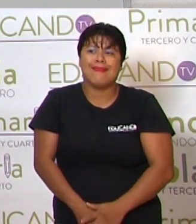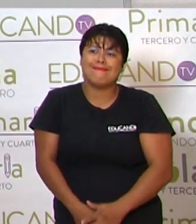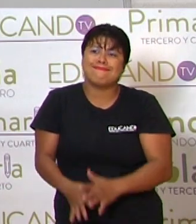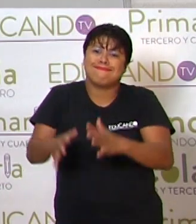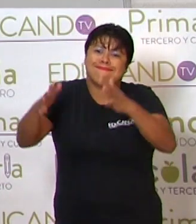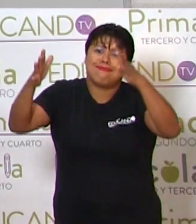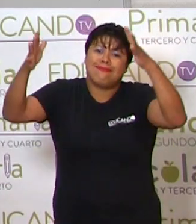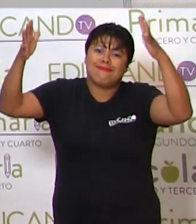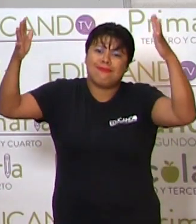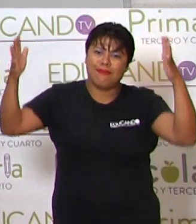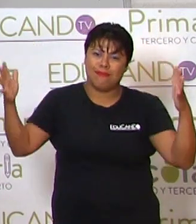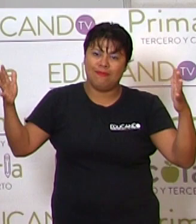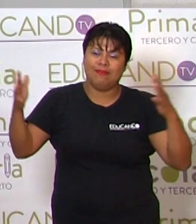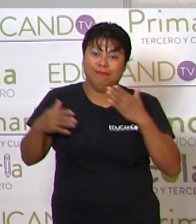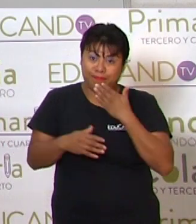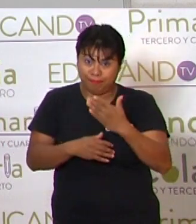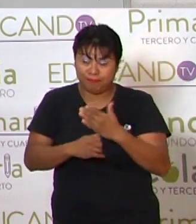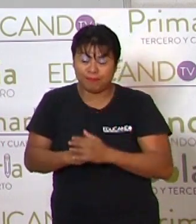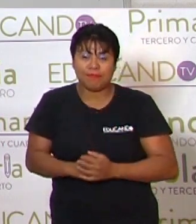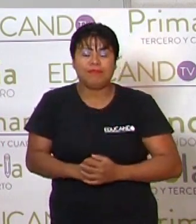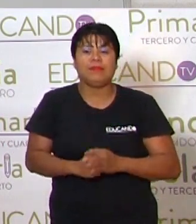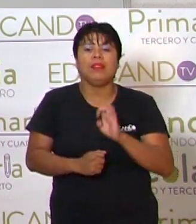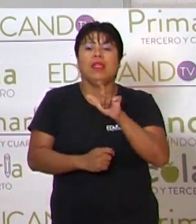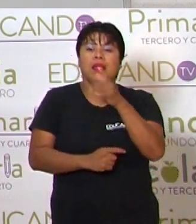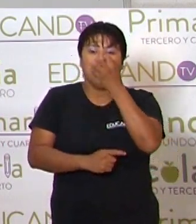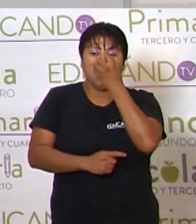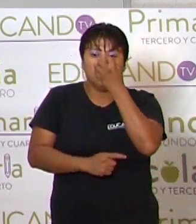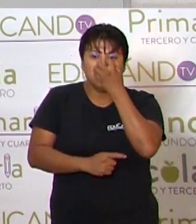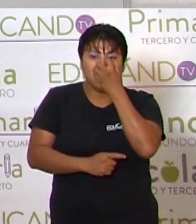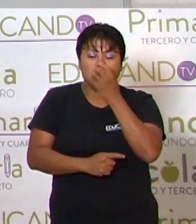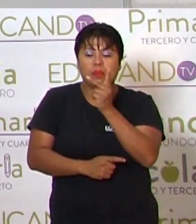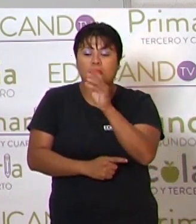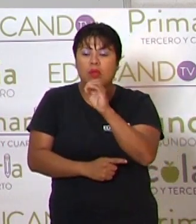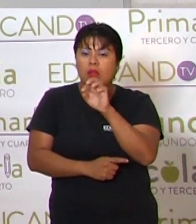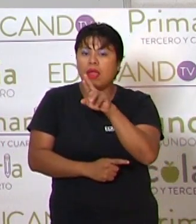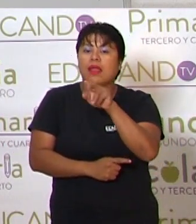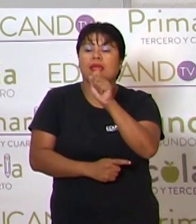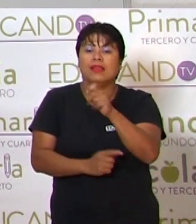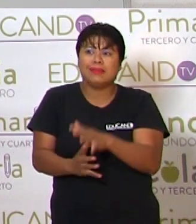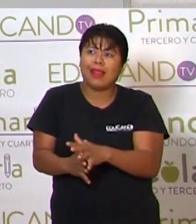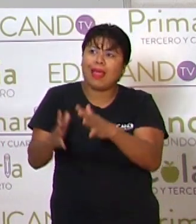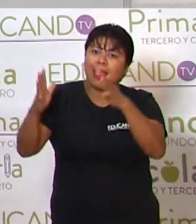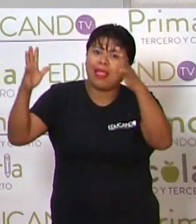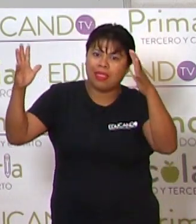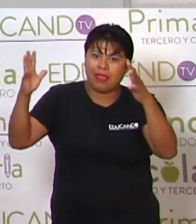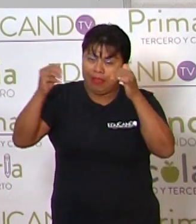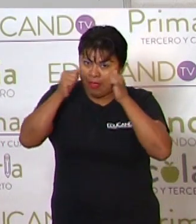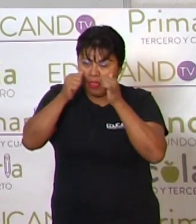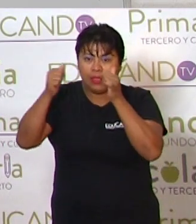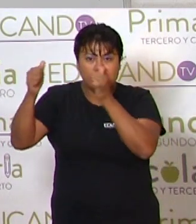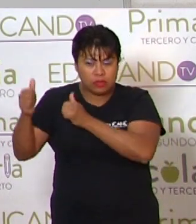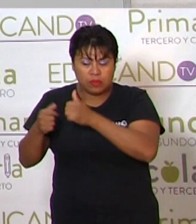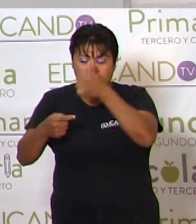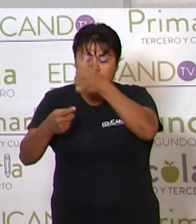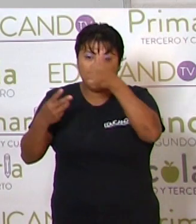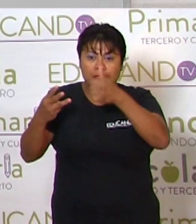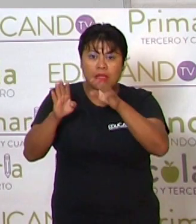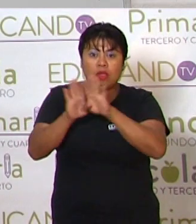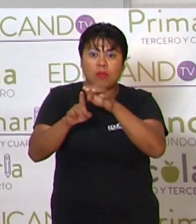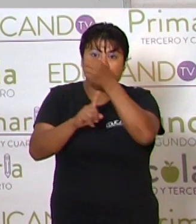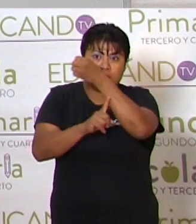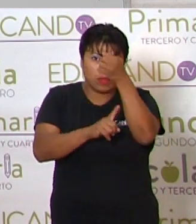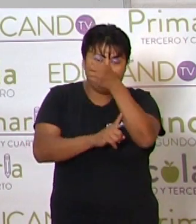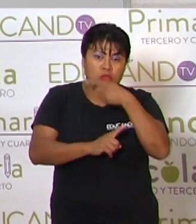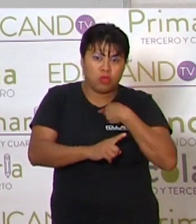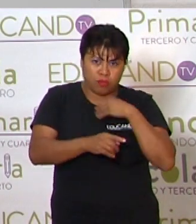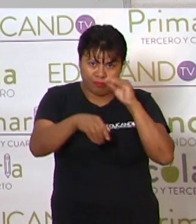enorme. ¿Bien? El oso polar es enorme. Atención en cada una de las oraciones que